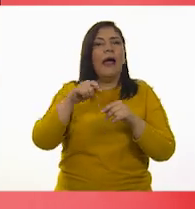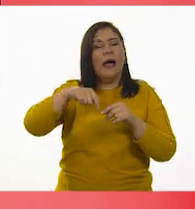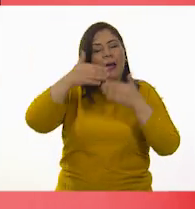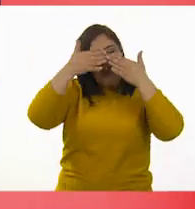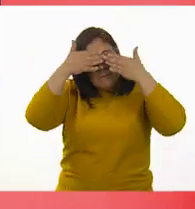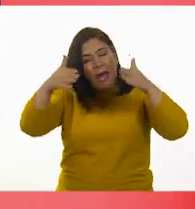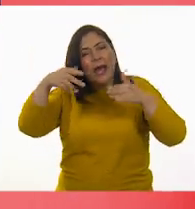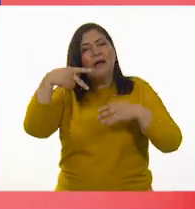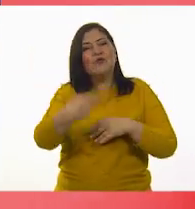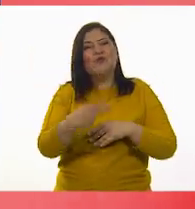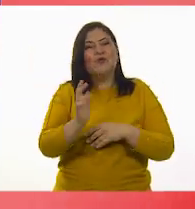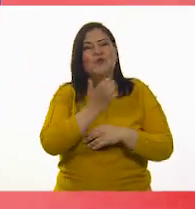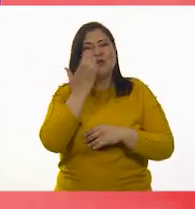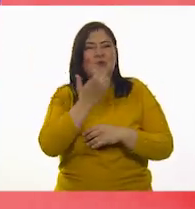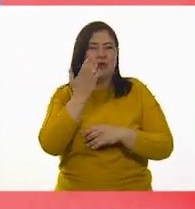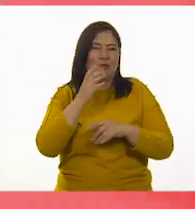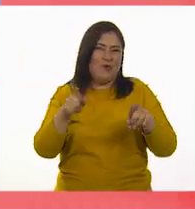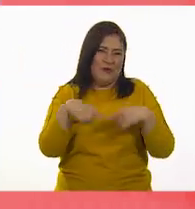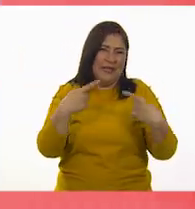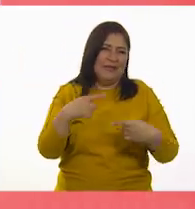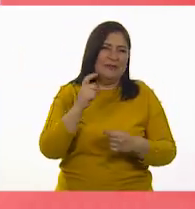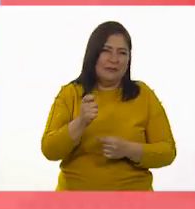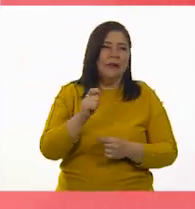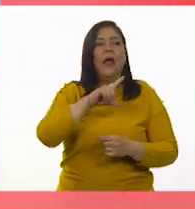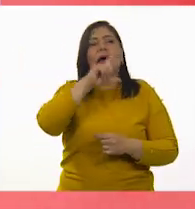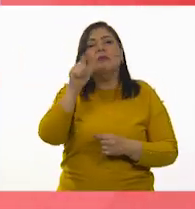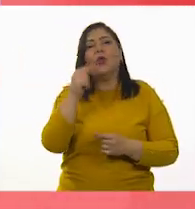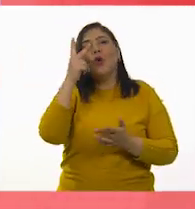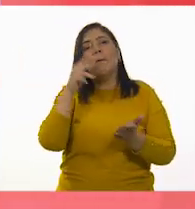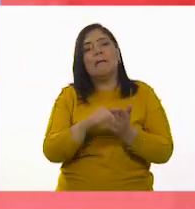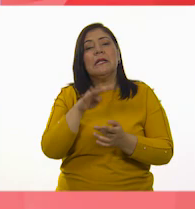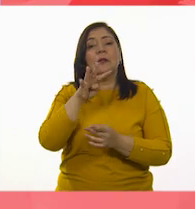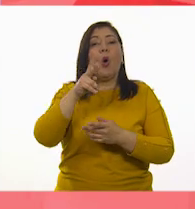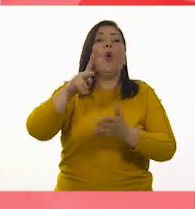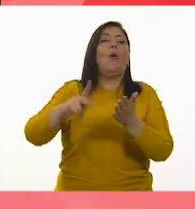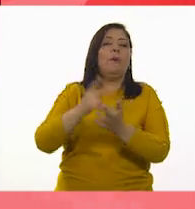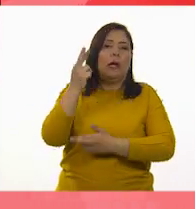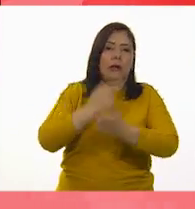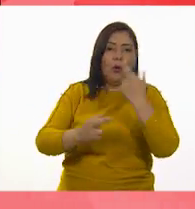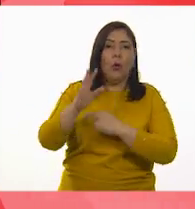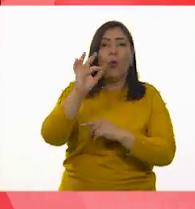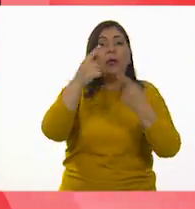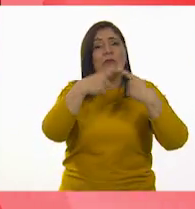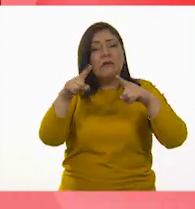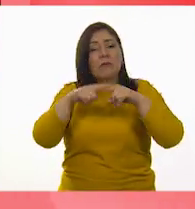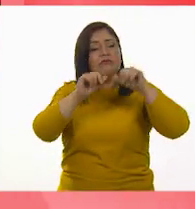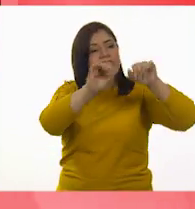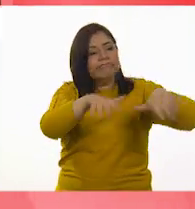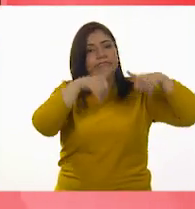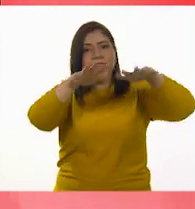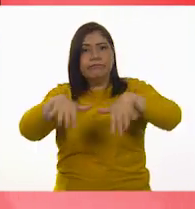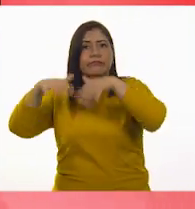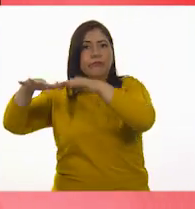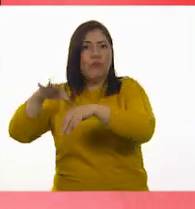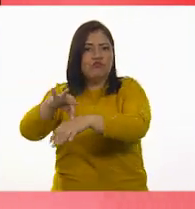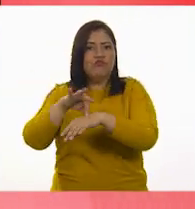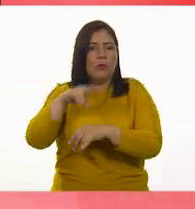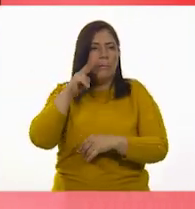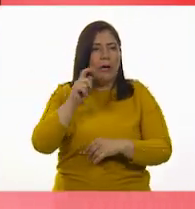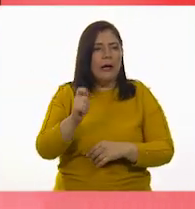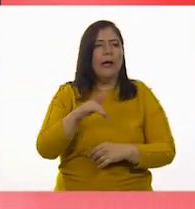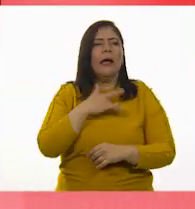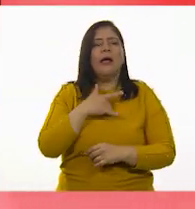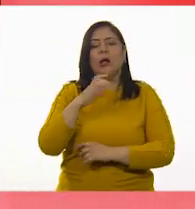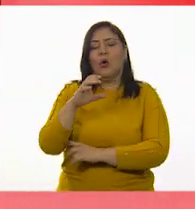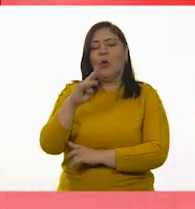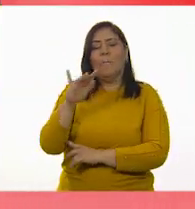La celebración regresó de manera triunfal en 2019 con 40 actos en vivo, de entre los que destacaron los shows de Cumbia